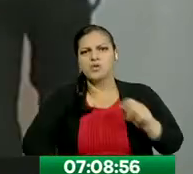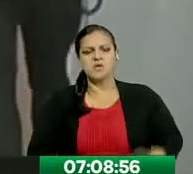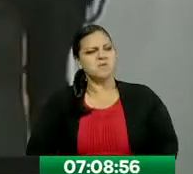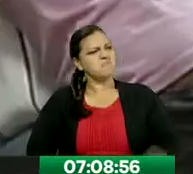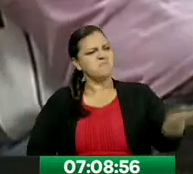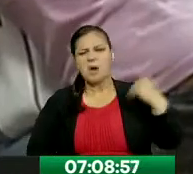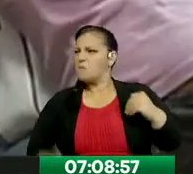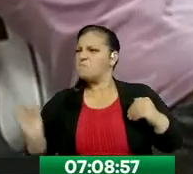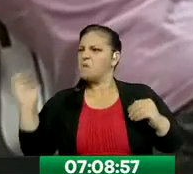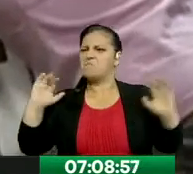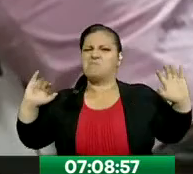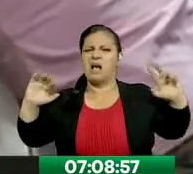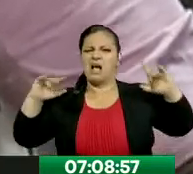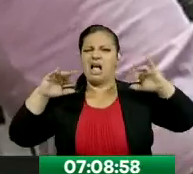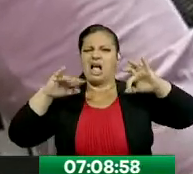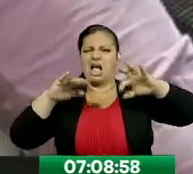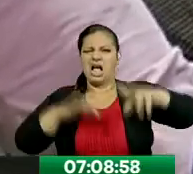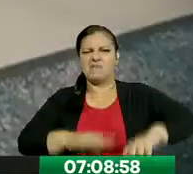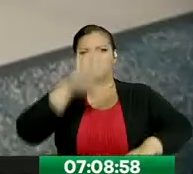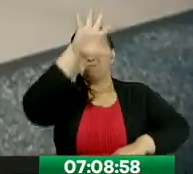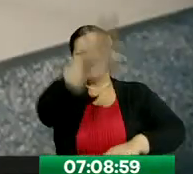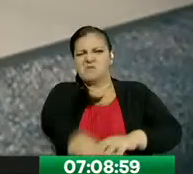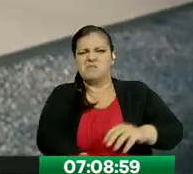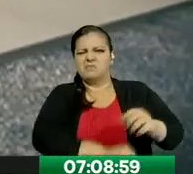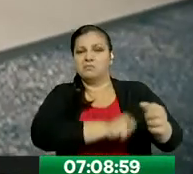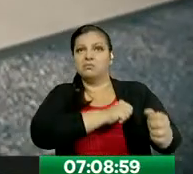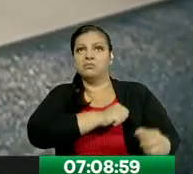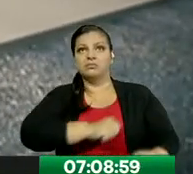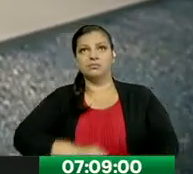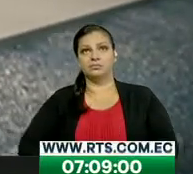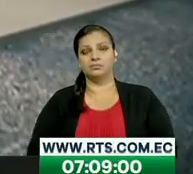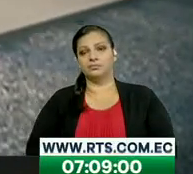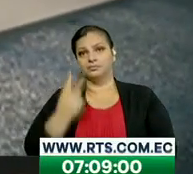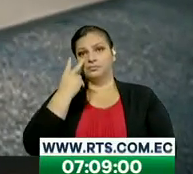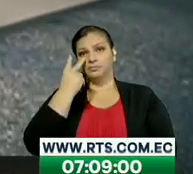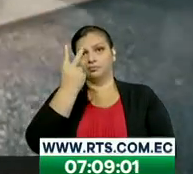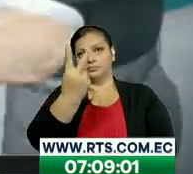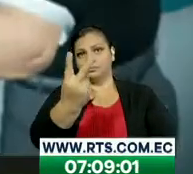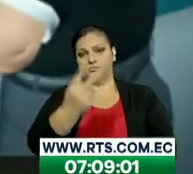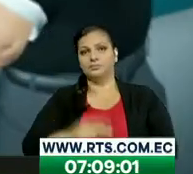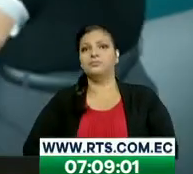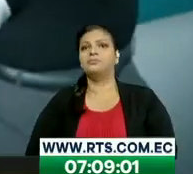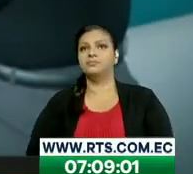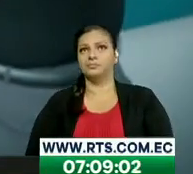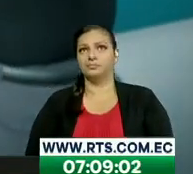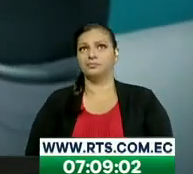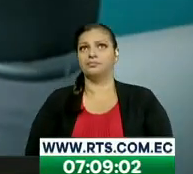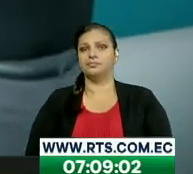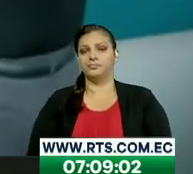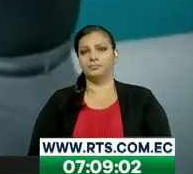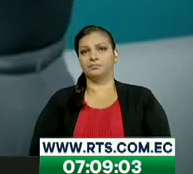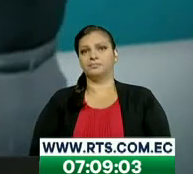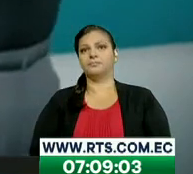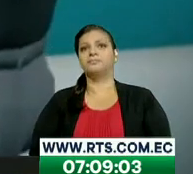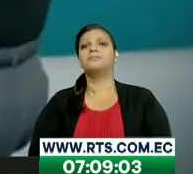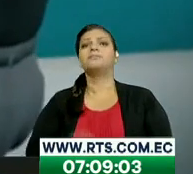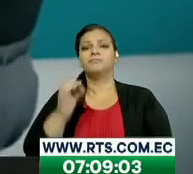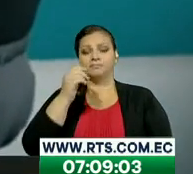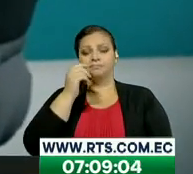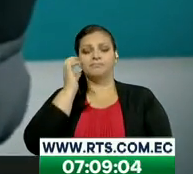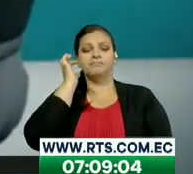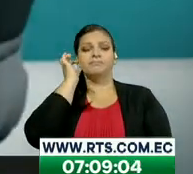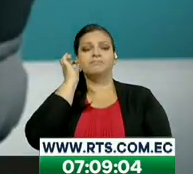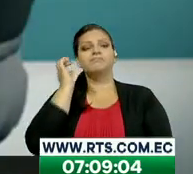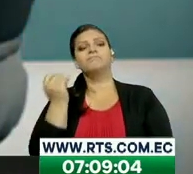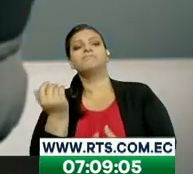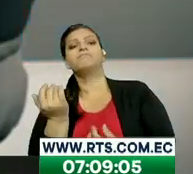otros sujetos se acercaron hasta esta ciudadana. Uno la neutralizó por la parte posterior y el otro quiso robarle el teléfono celular,